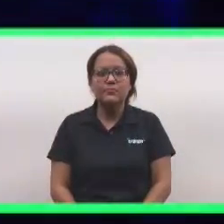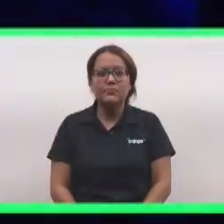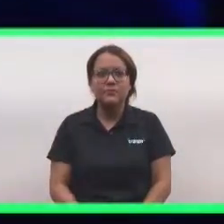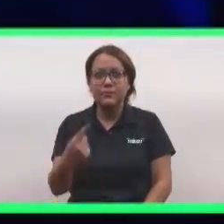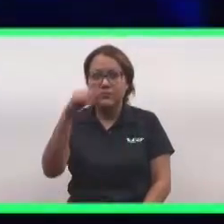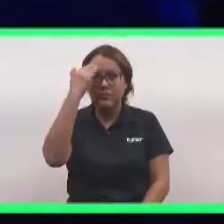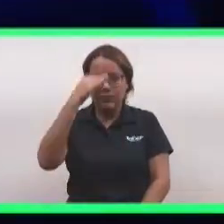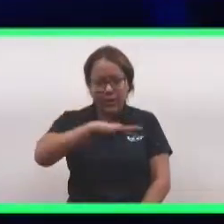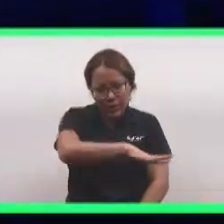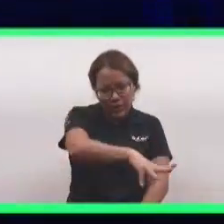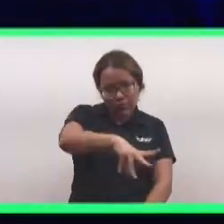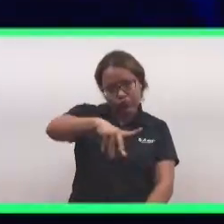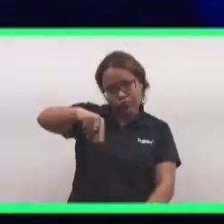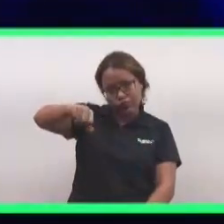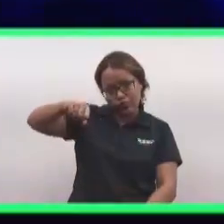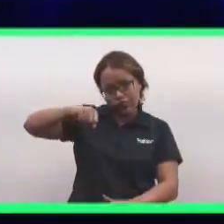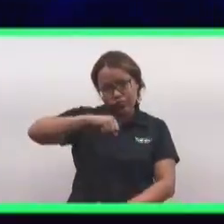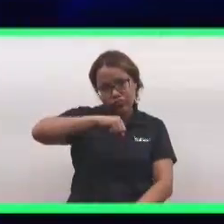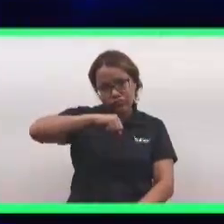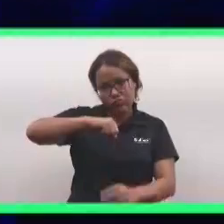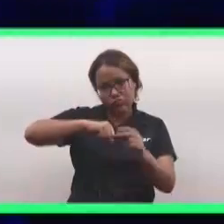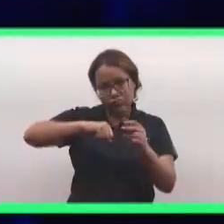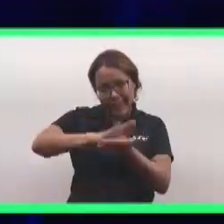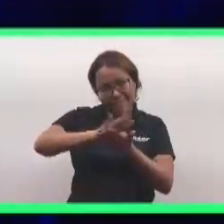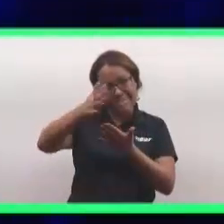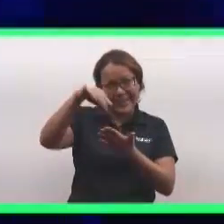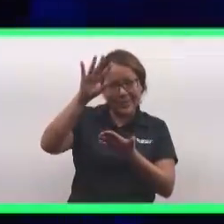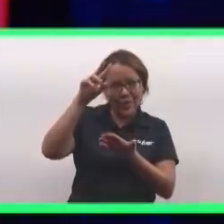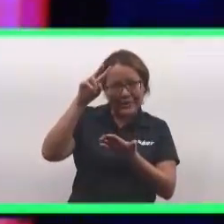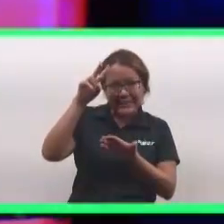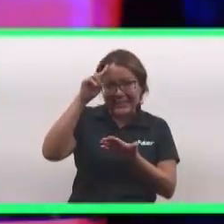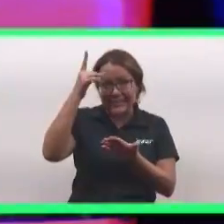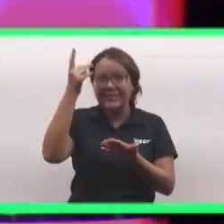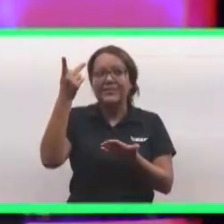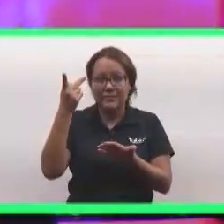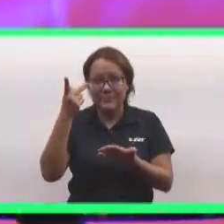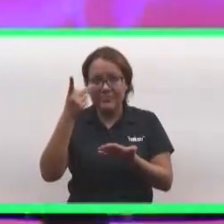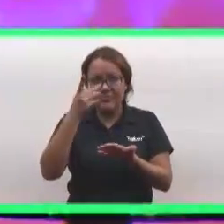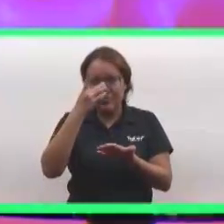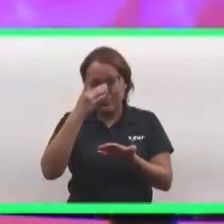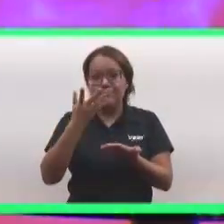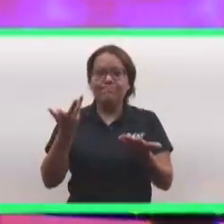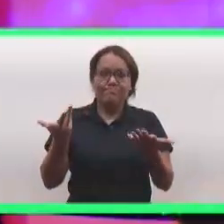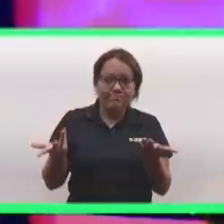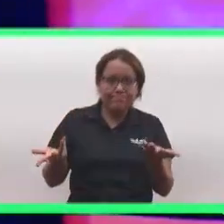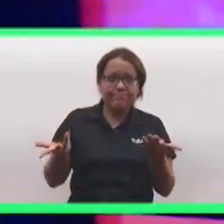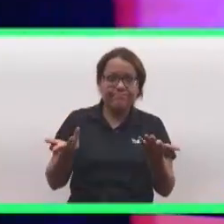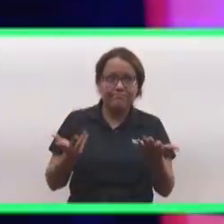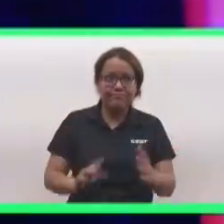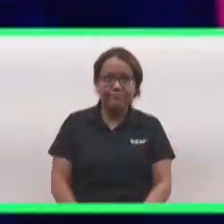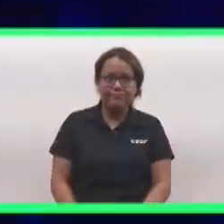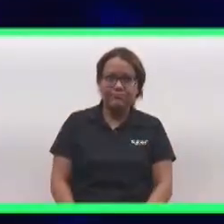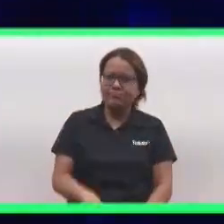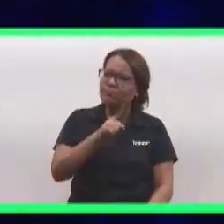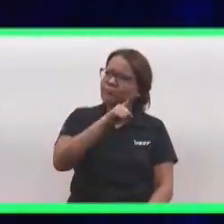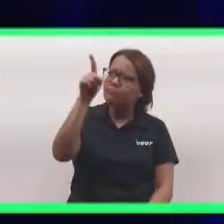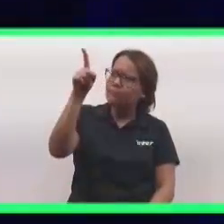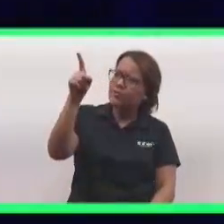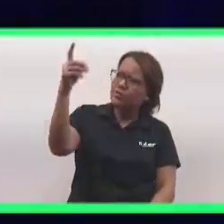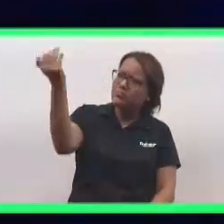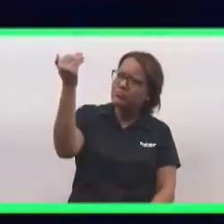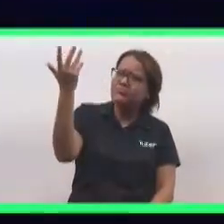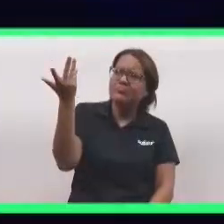El desierto, en un sentido espiritual, es la pedagogía de Dios. Dígalo